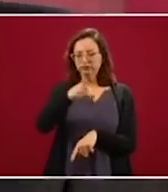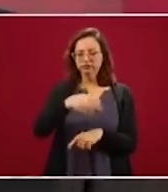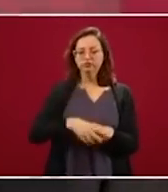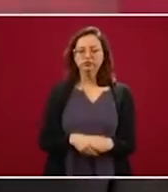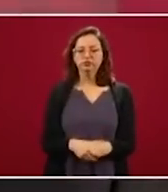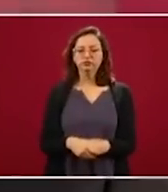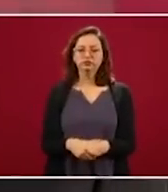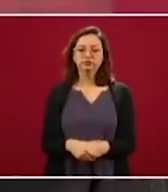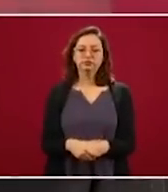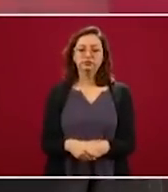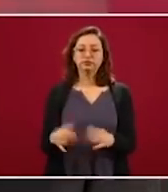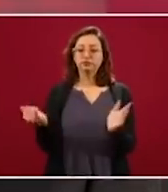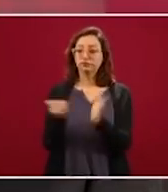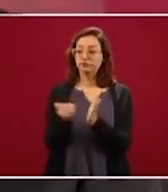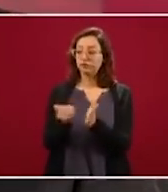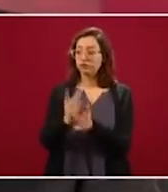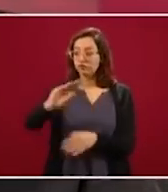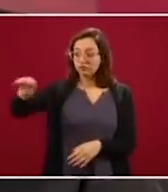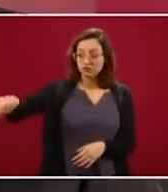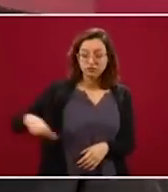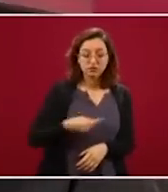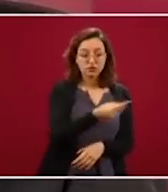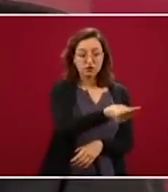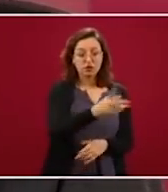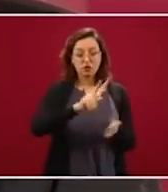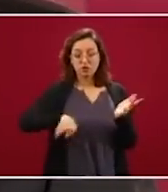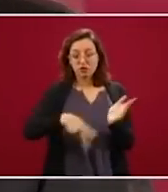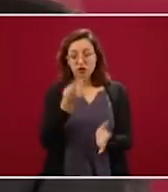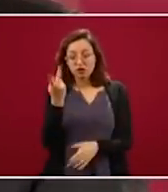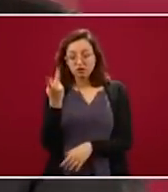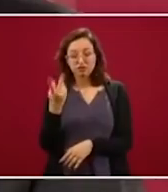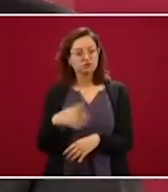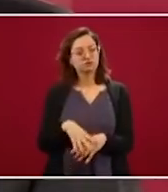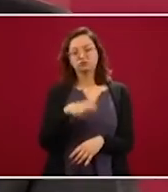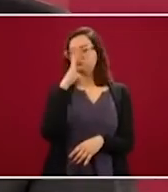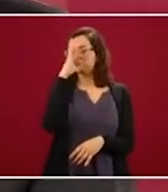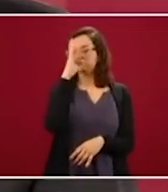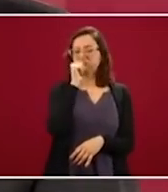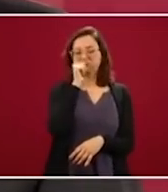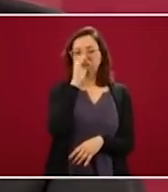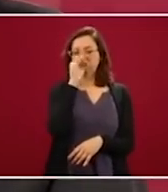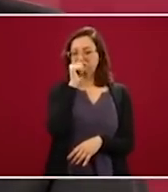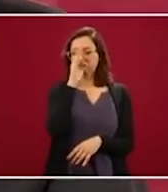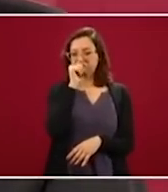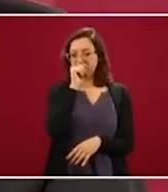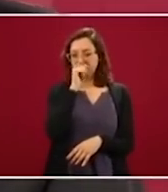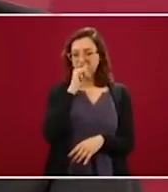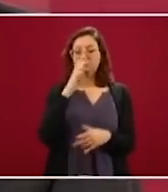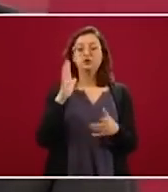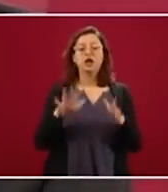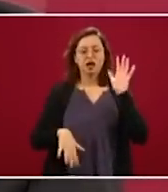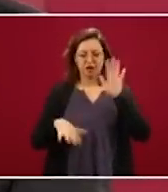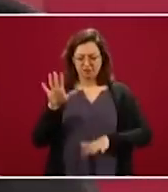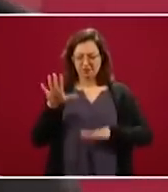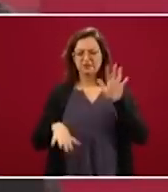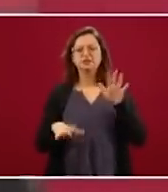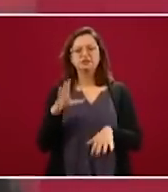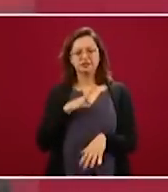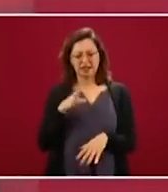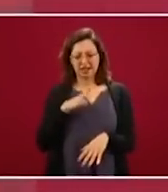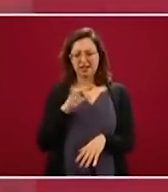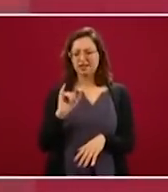pueden devolver impuestos así, a diestra y siniestra. Hay una devolución que se hace del